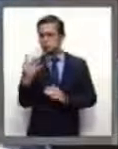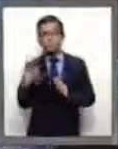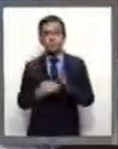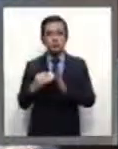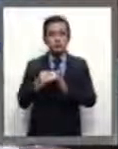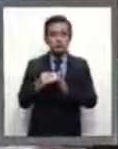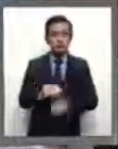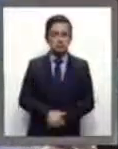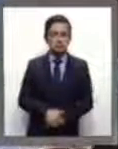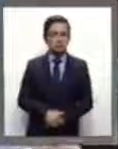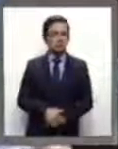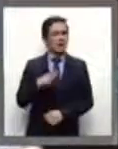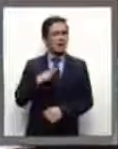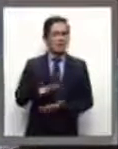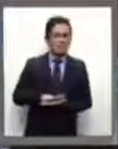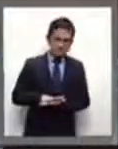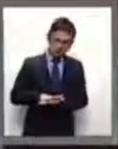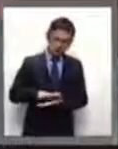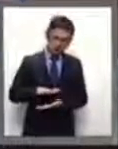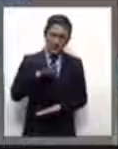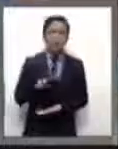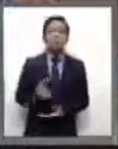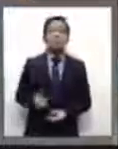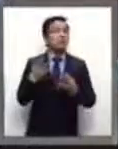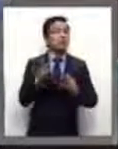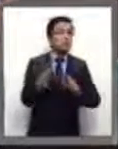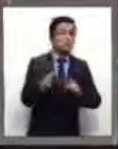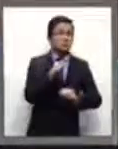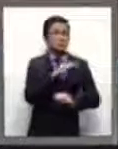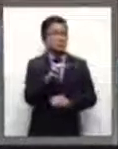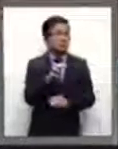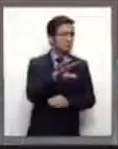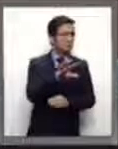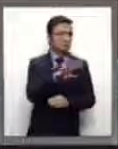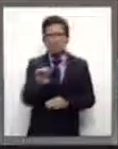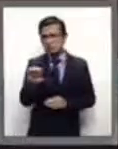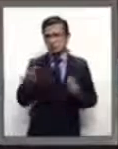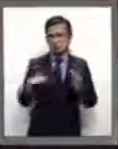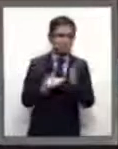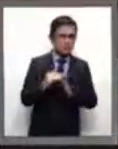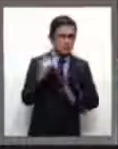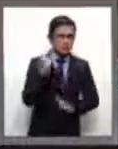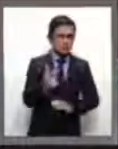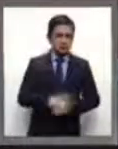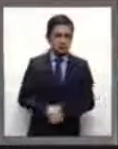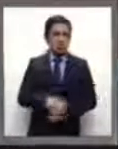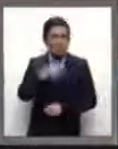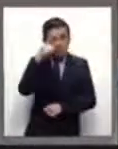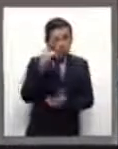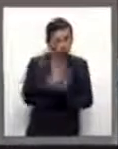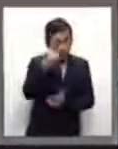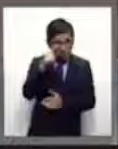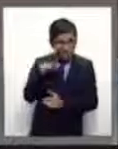millones. Hay una ampliación discrecional entre 300 y 400 millones de pesos únicamente en la Oficina de